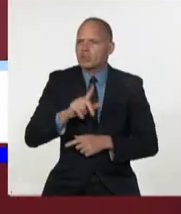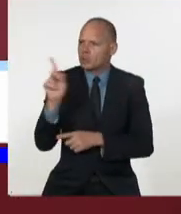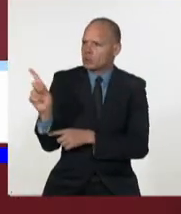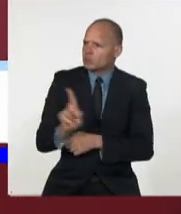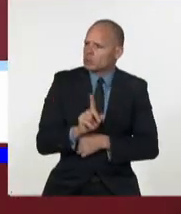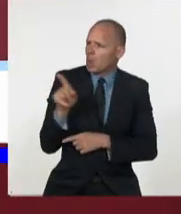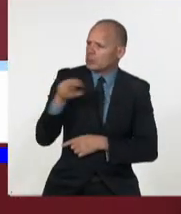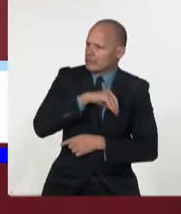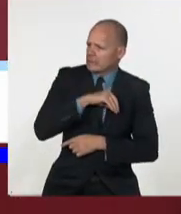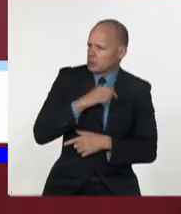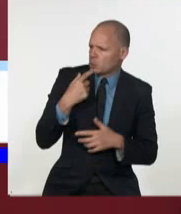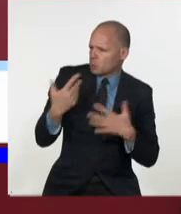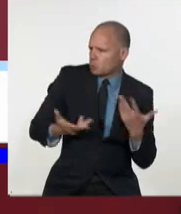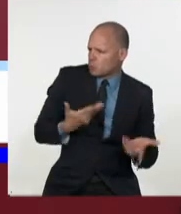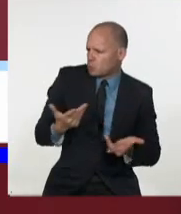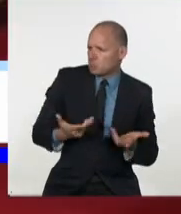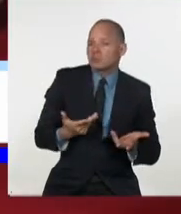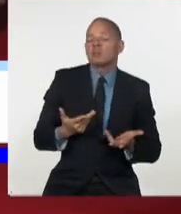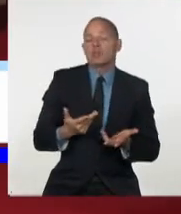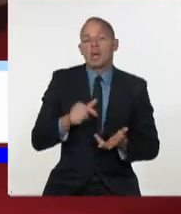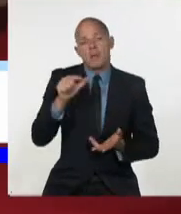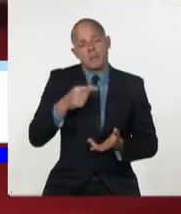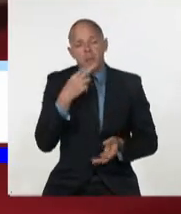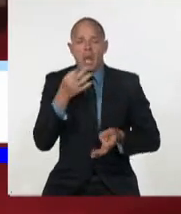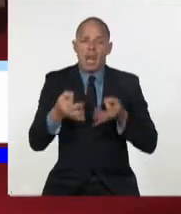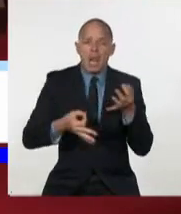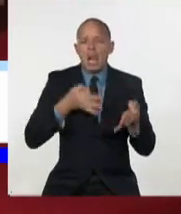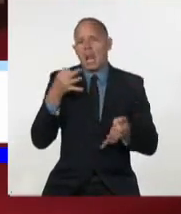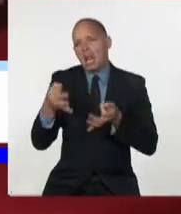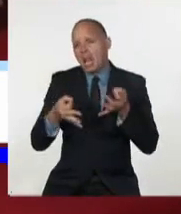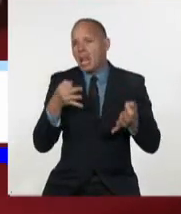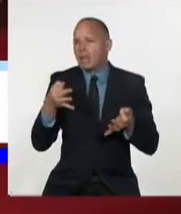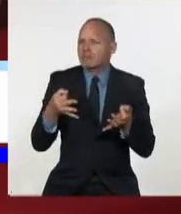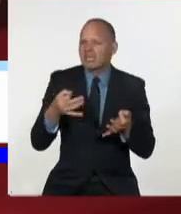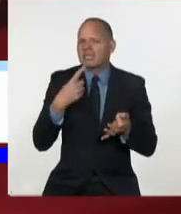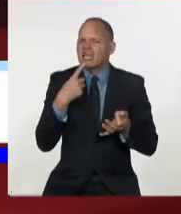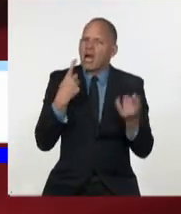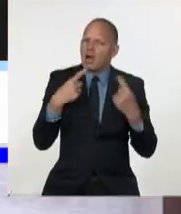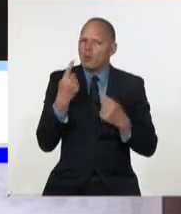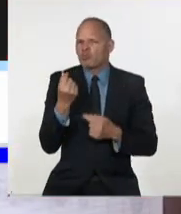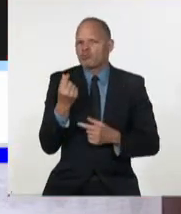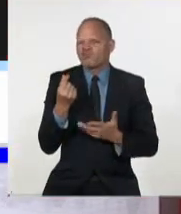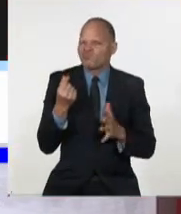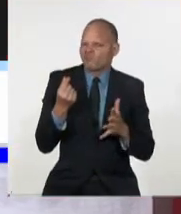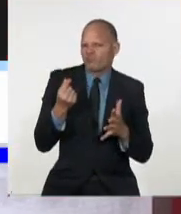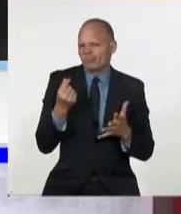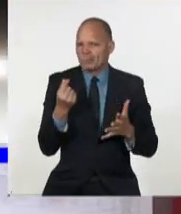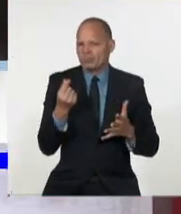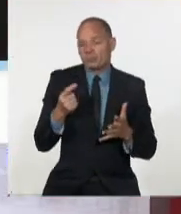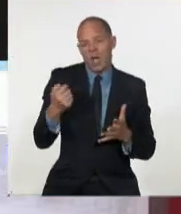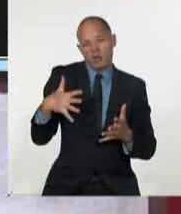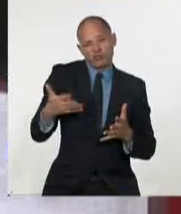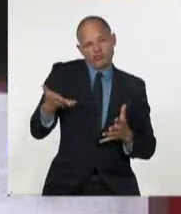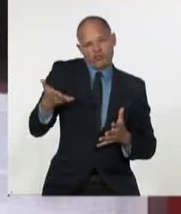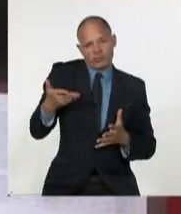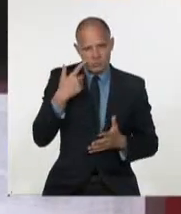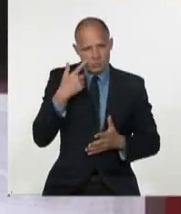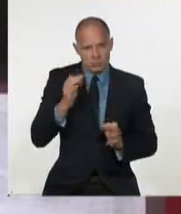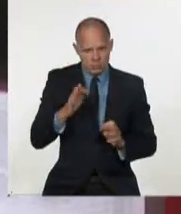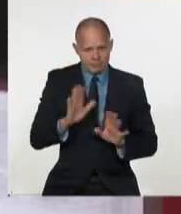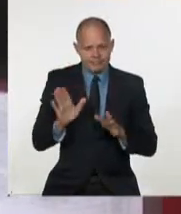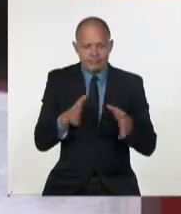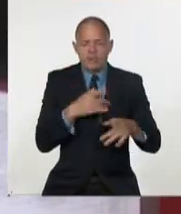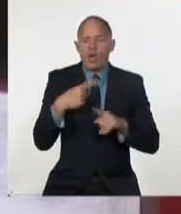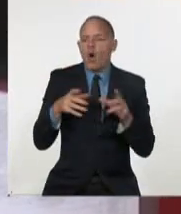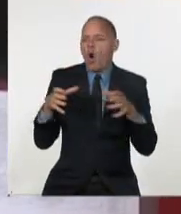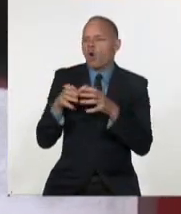le plantearon sus conformidades con el servicio e inquietudes con algunos precios. También fue valorado el trabajo de los sindicatos, las ofertas a